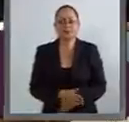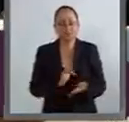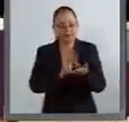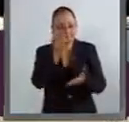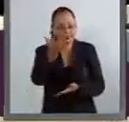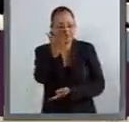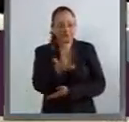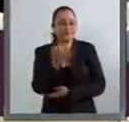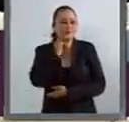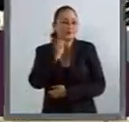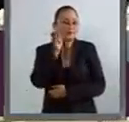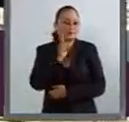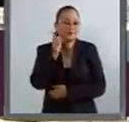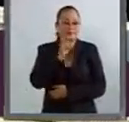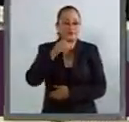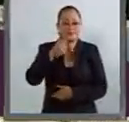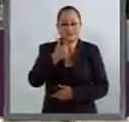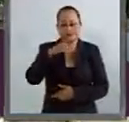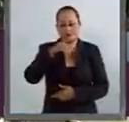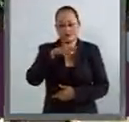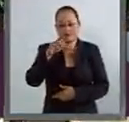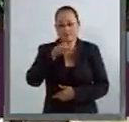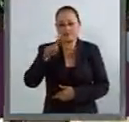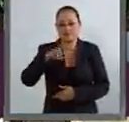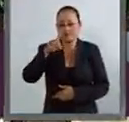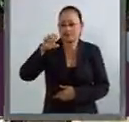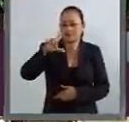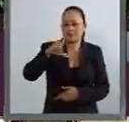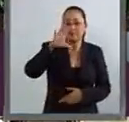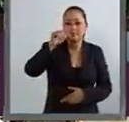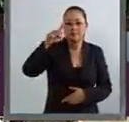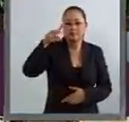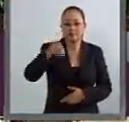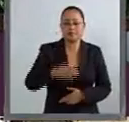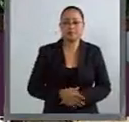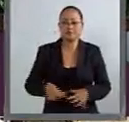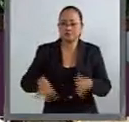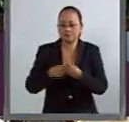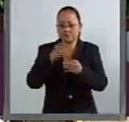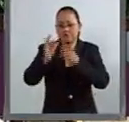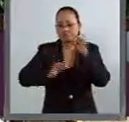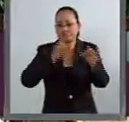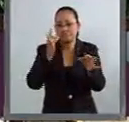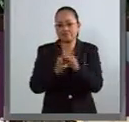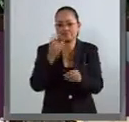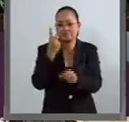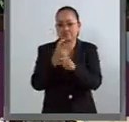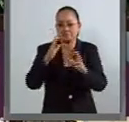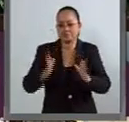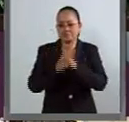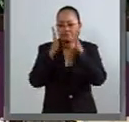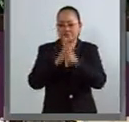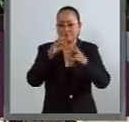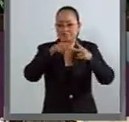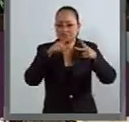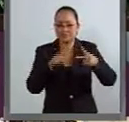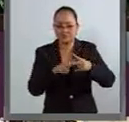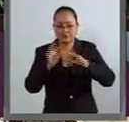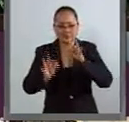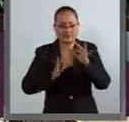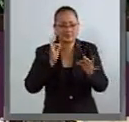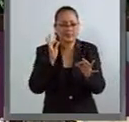Gracias a usted, senadora Gómez del Campo. Bueno, hemos concluido con la segunda ronda la participación